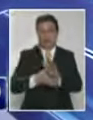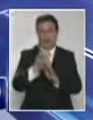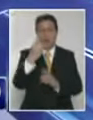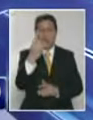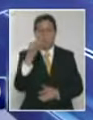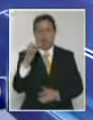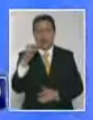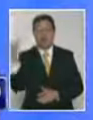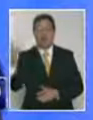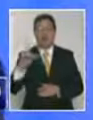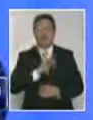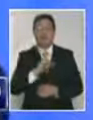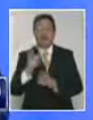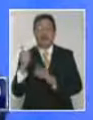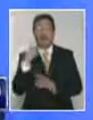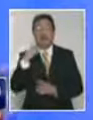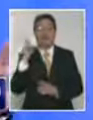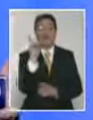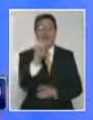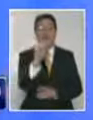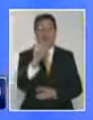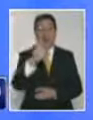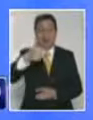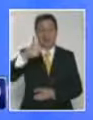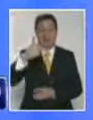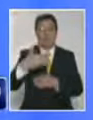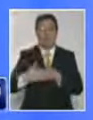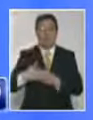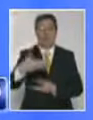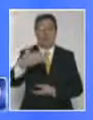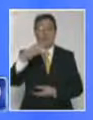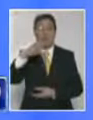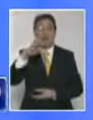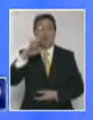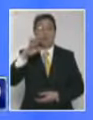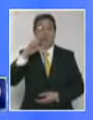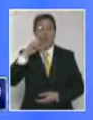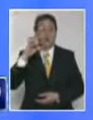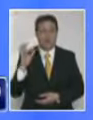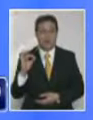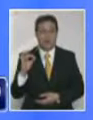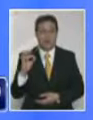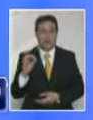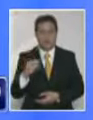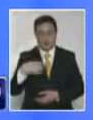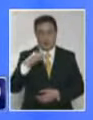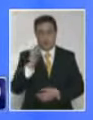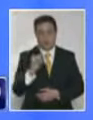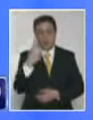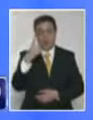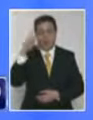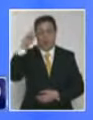efectivamente pasó una cosa bien curiosa que me vino a saber. Una de las ideas que